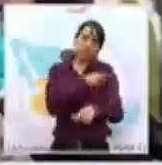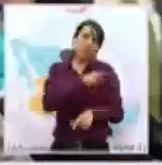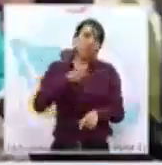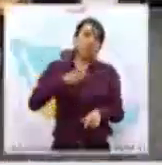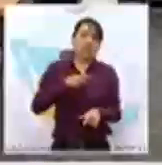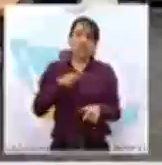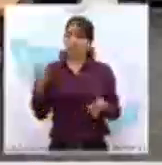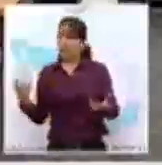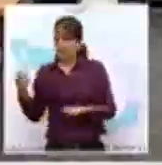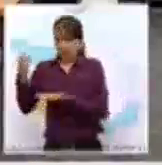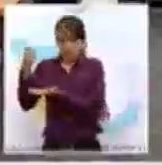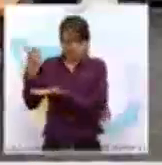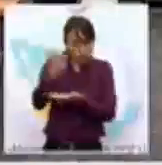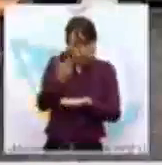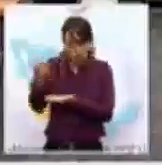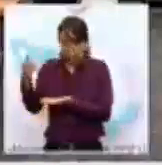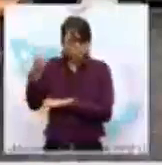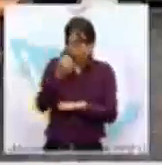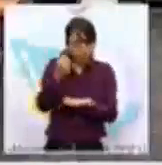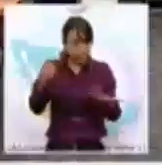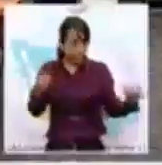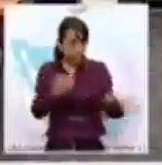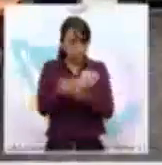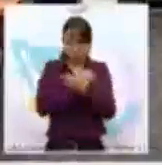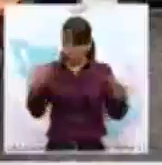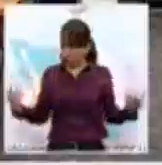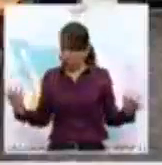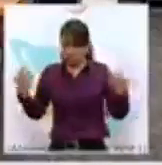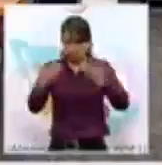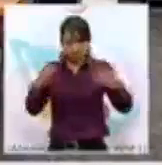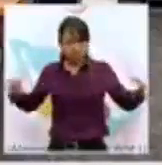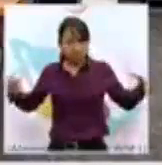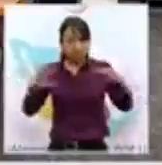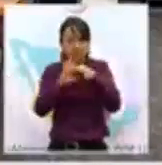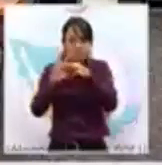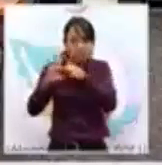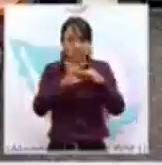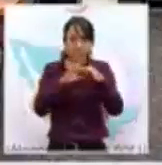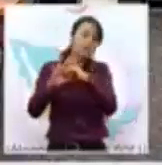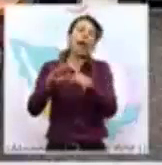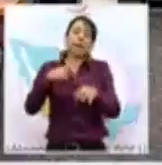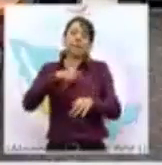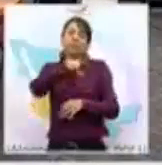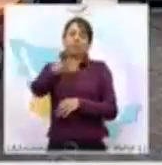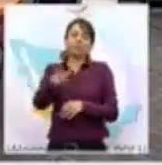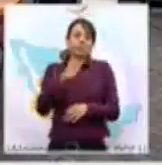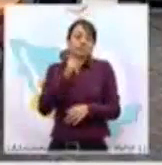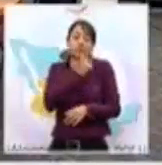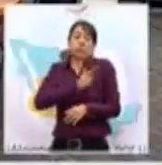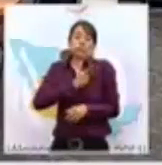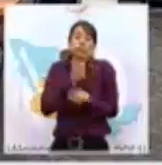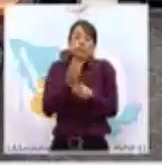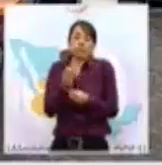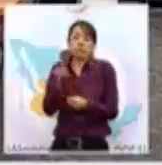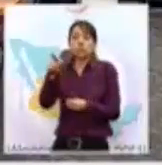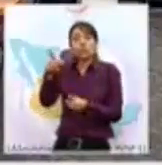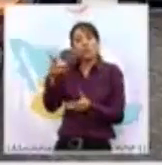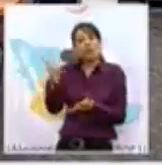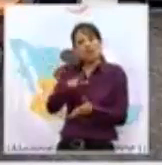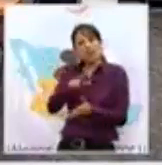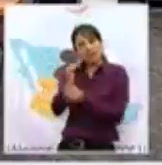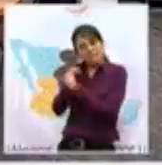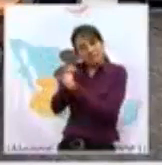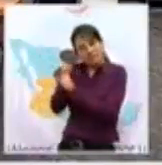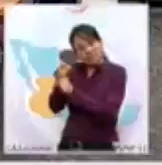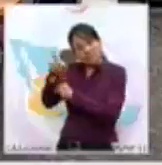articulación que la hemos visto mucho en discursos. Yo me gustaría luego leer el estudio que está haciendo Blanca Heredia, ¿no?, sobre estos